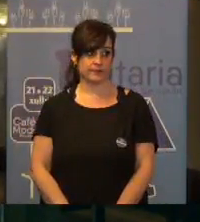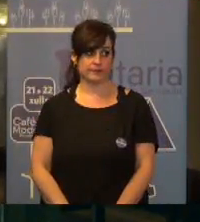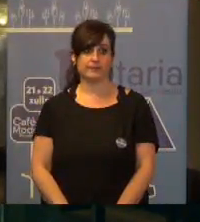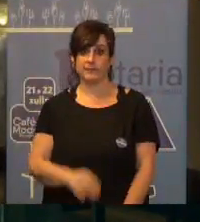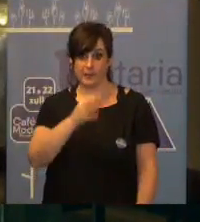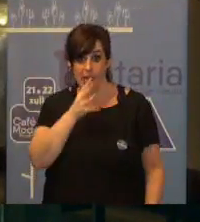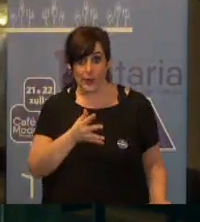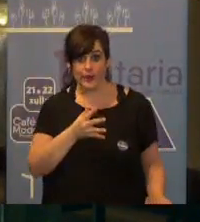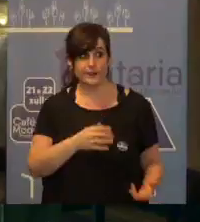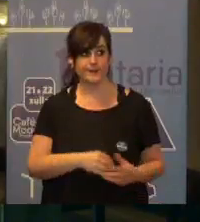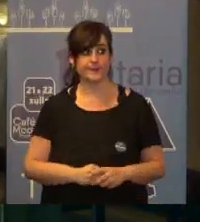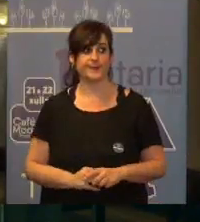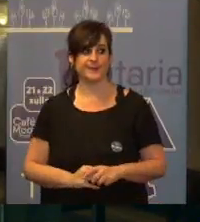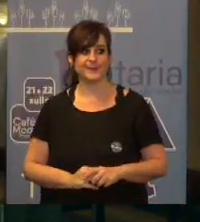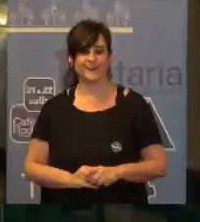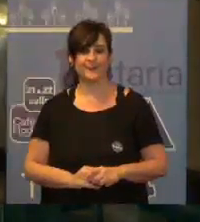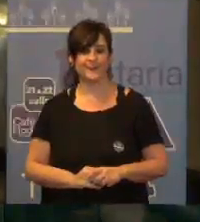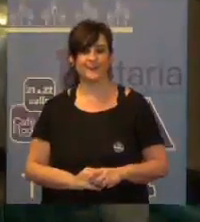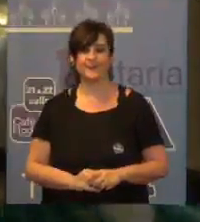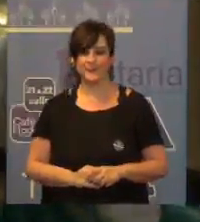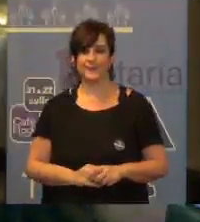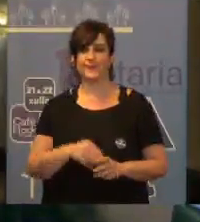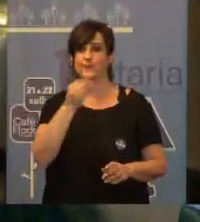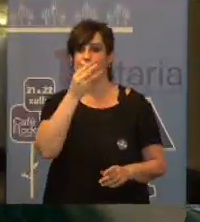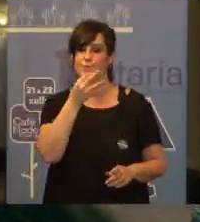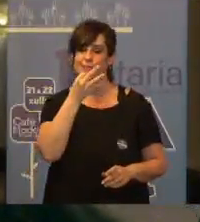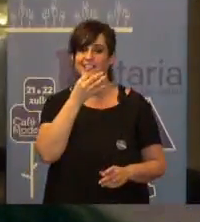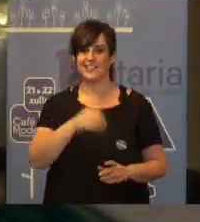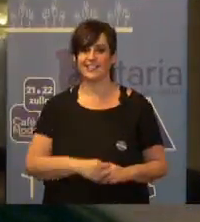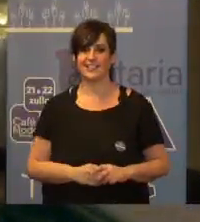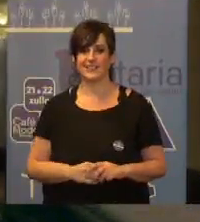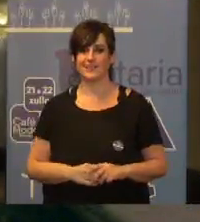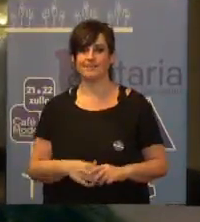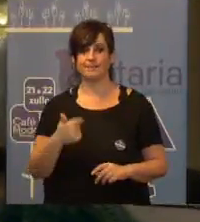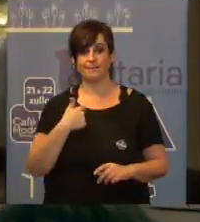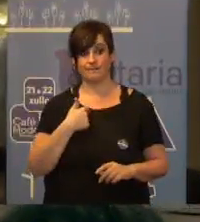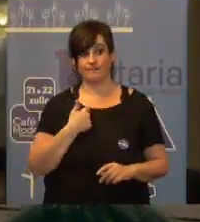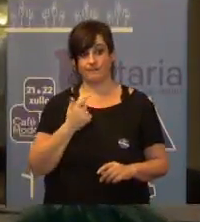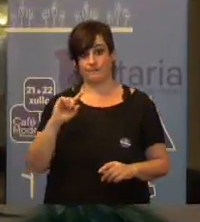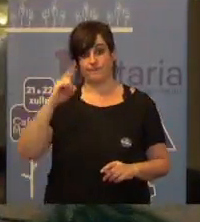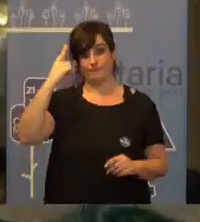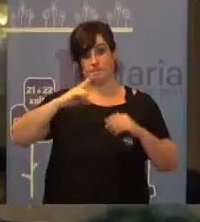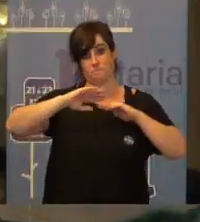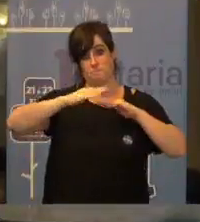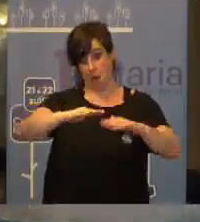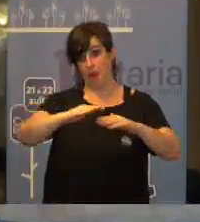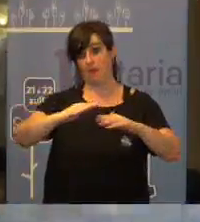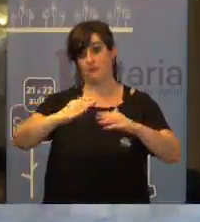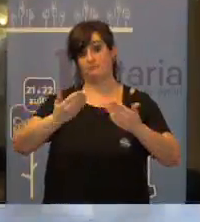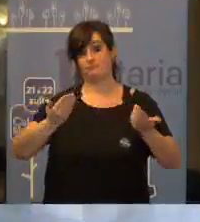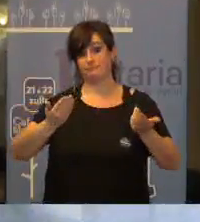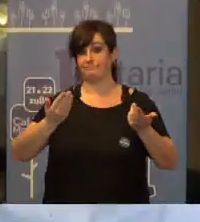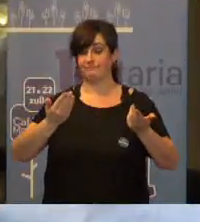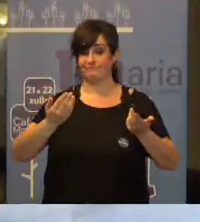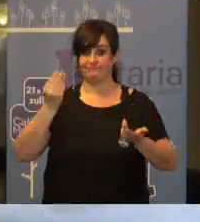Agora. Bueno, boa tarde. Tamén agradecerlle a En Marea pois,